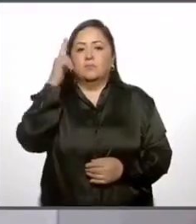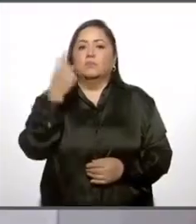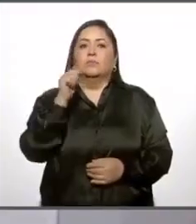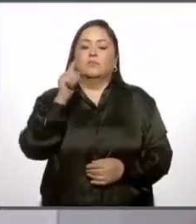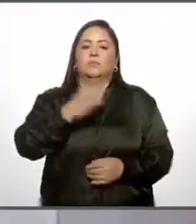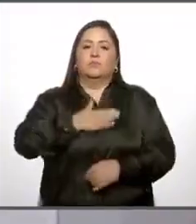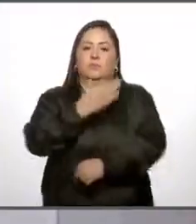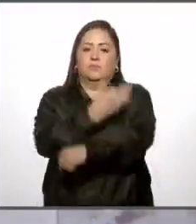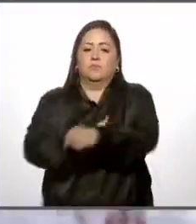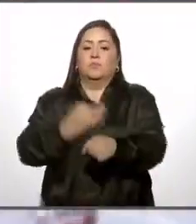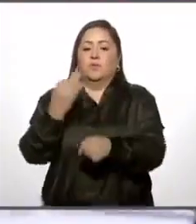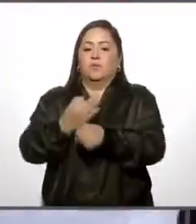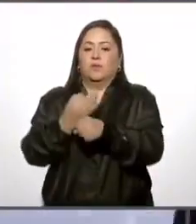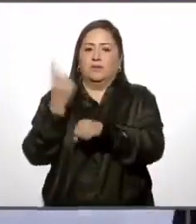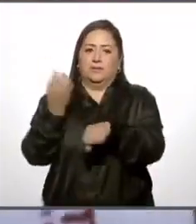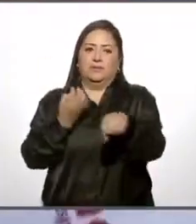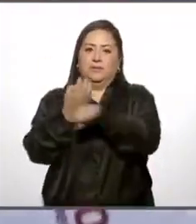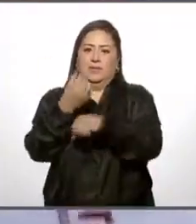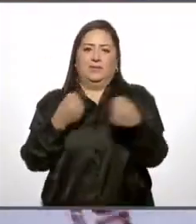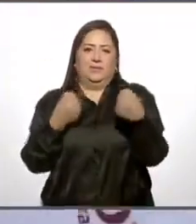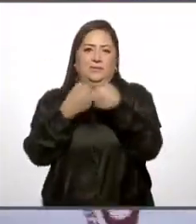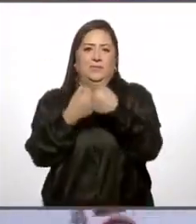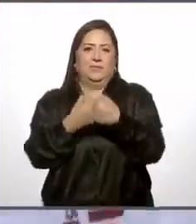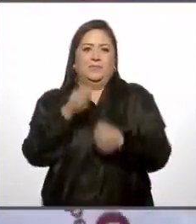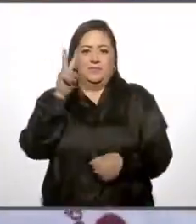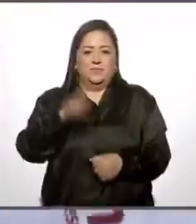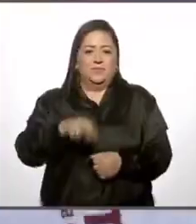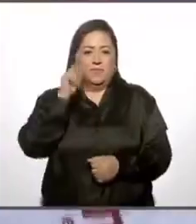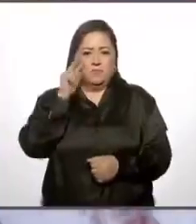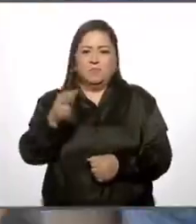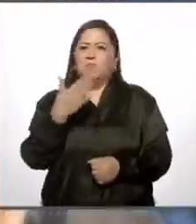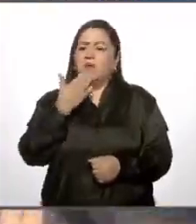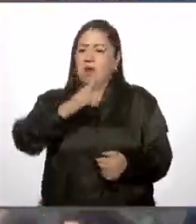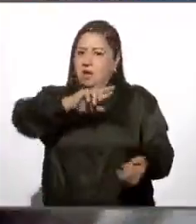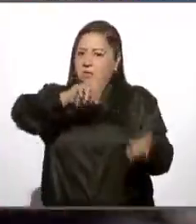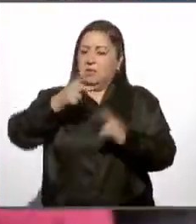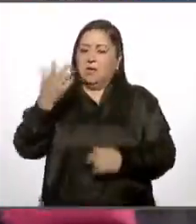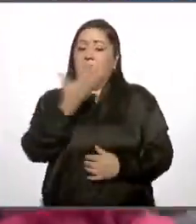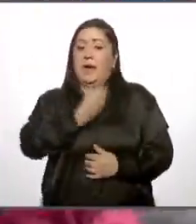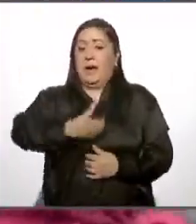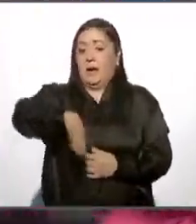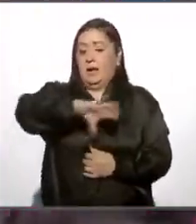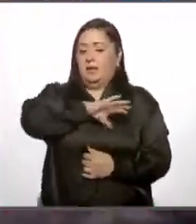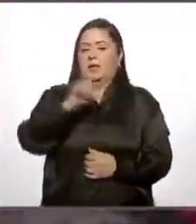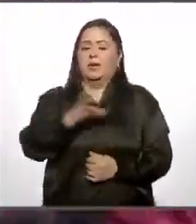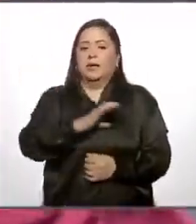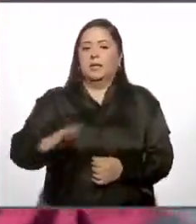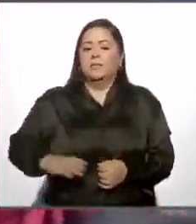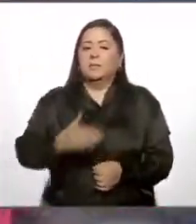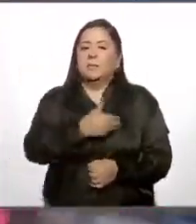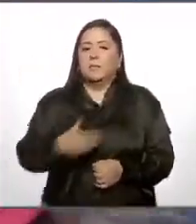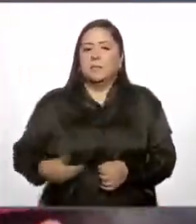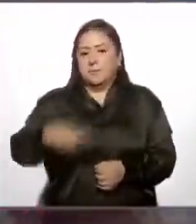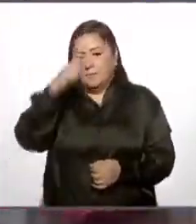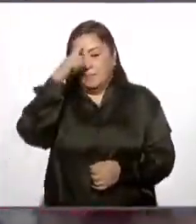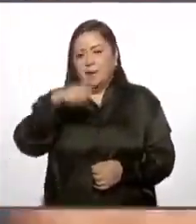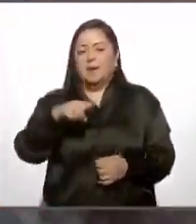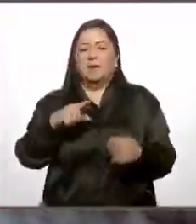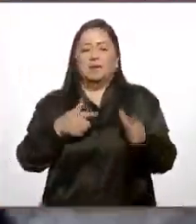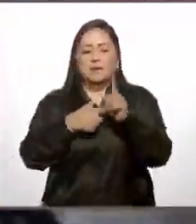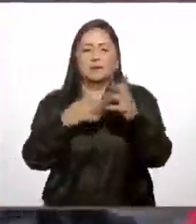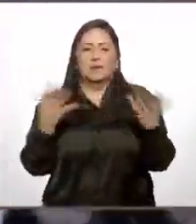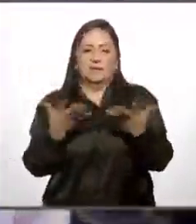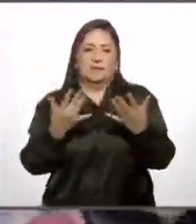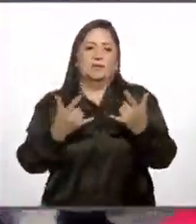buenas tardes desde esta entidad fronteriza que le dio un gran recibimiento. Claudia Sheinbaum, candidata presidencial de la coalición